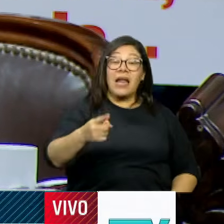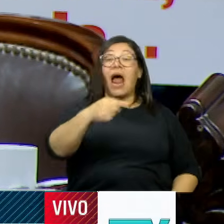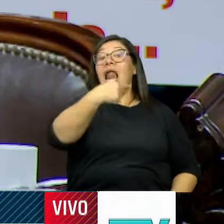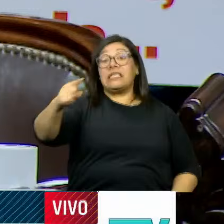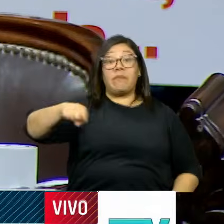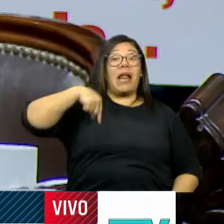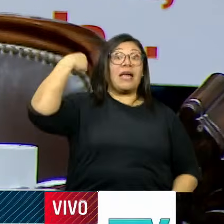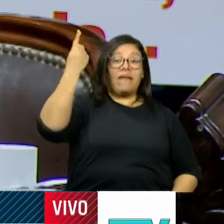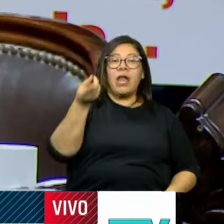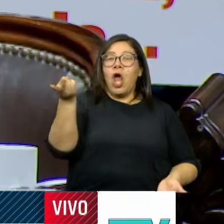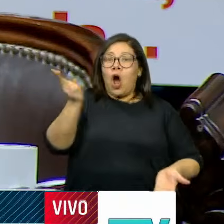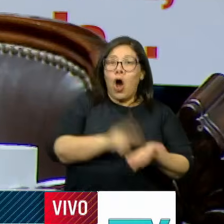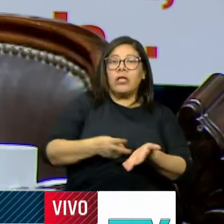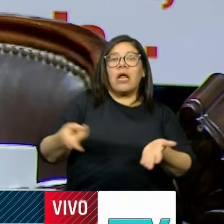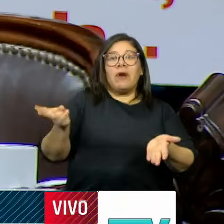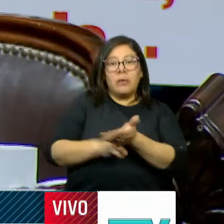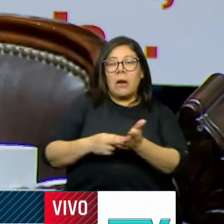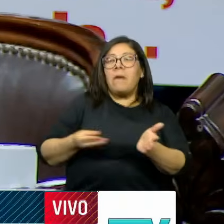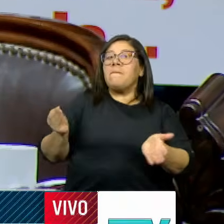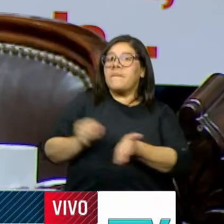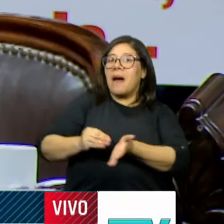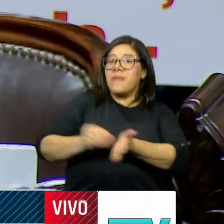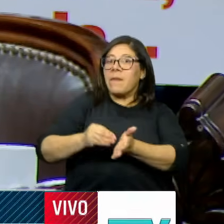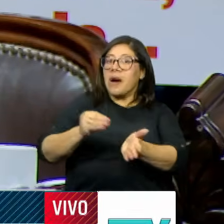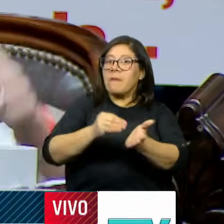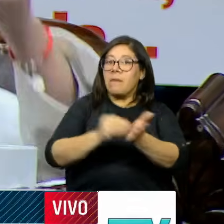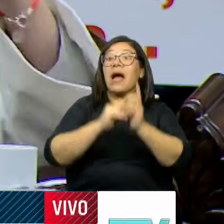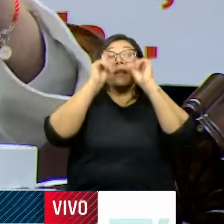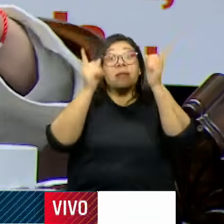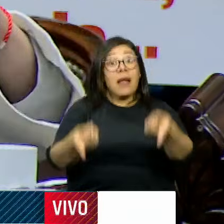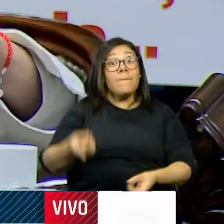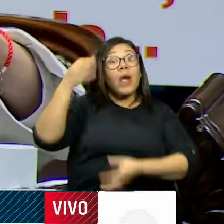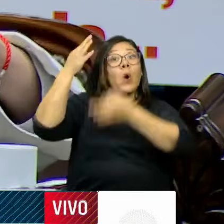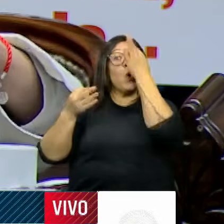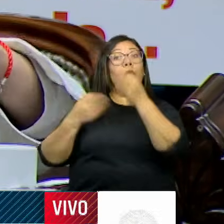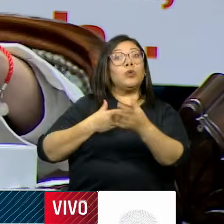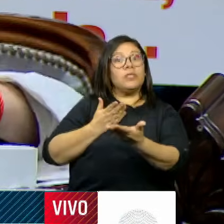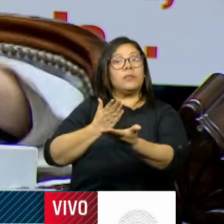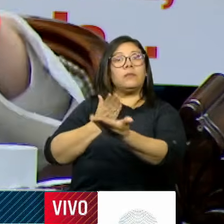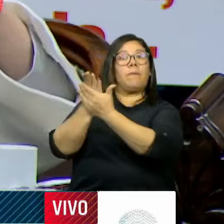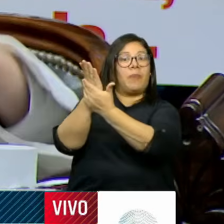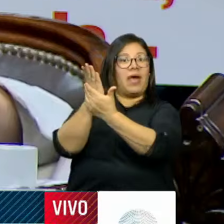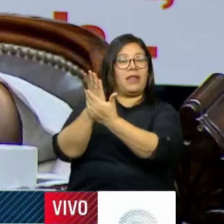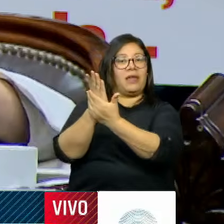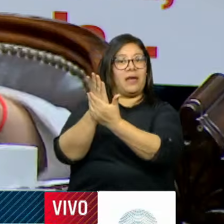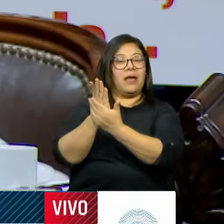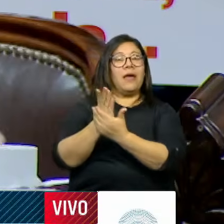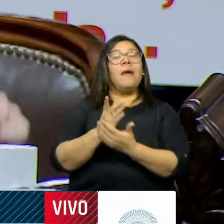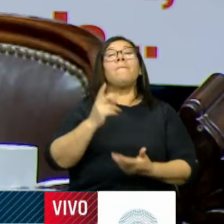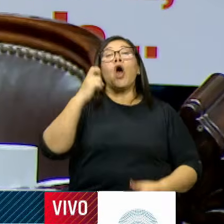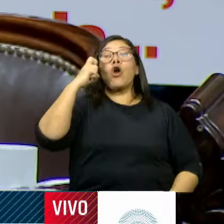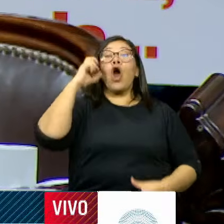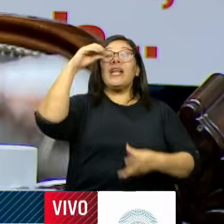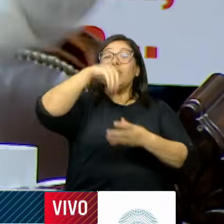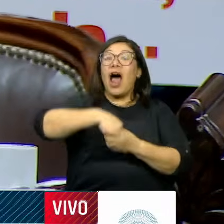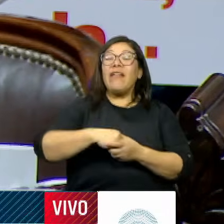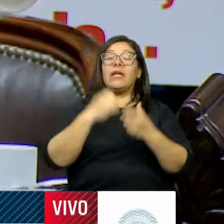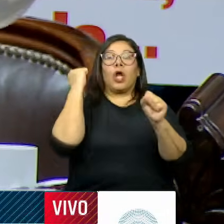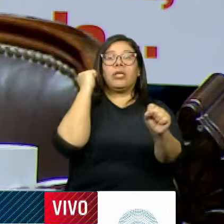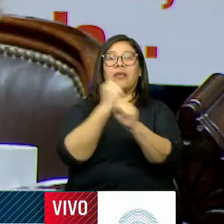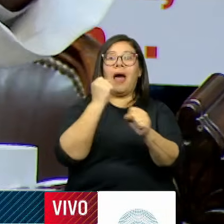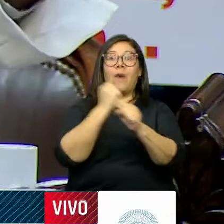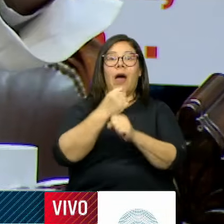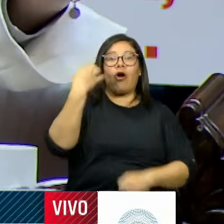que viene. Y también vamos a insistir quienes vamos a la justicia. Pero el mecanismo parlamentario se dirimía hoy. Y acá está la